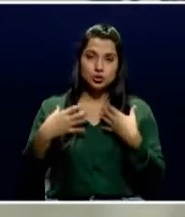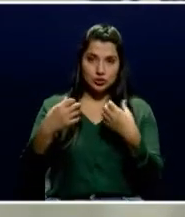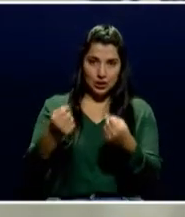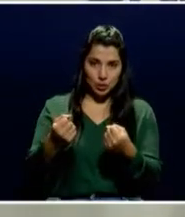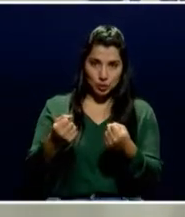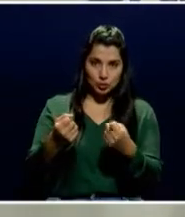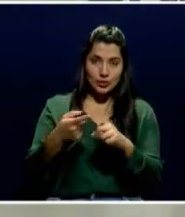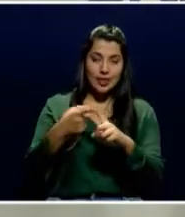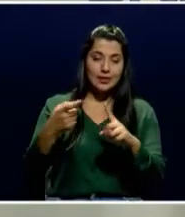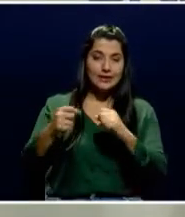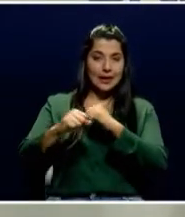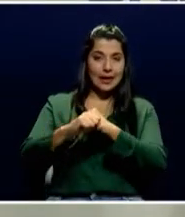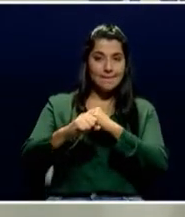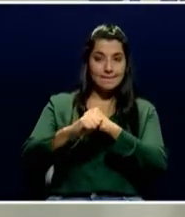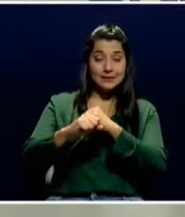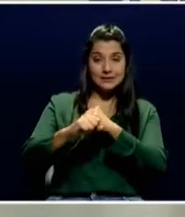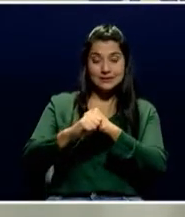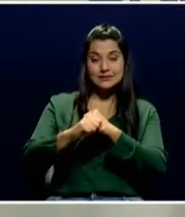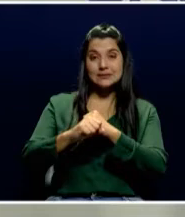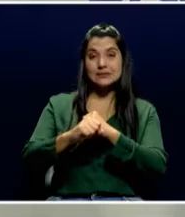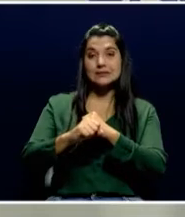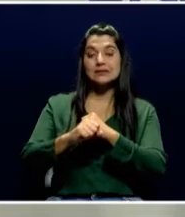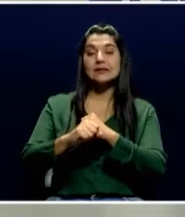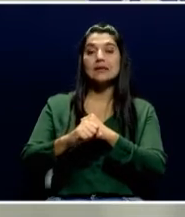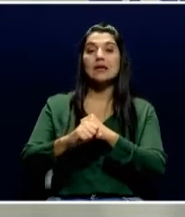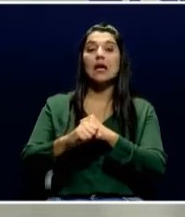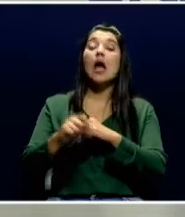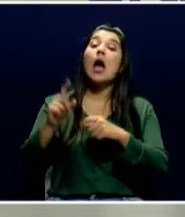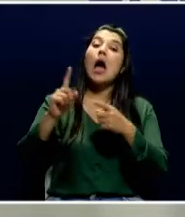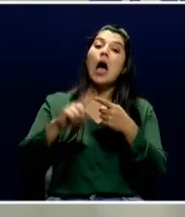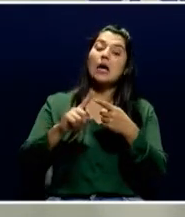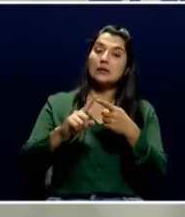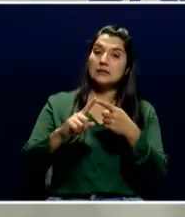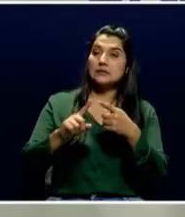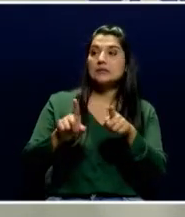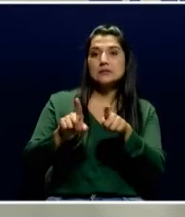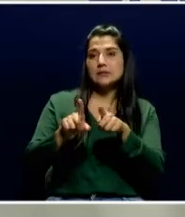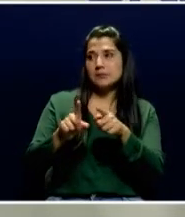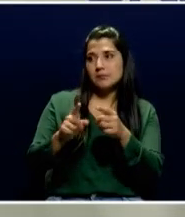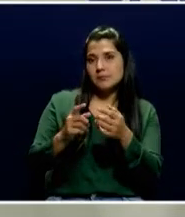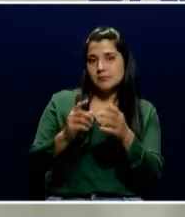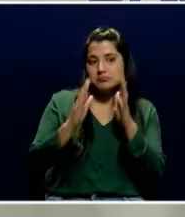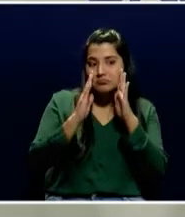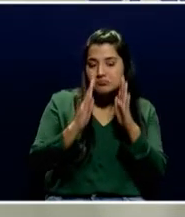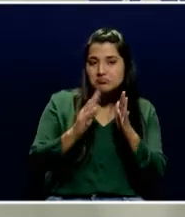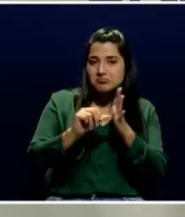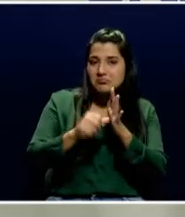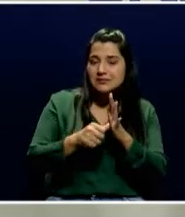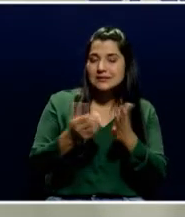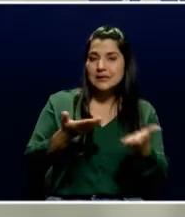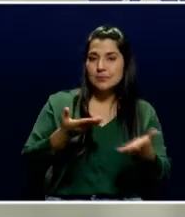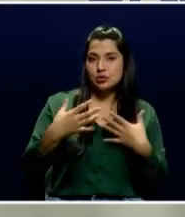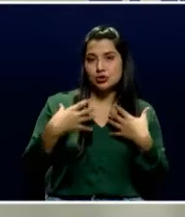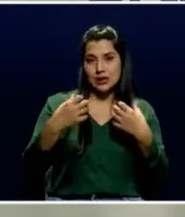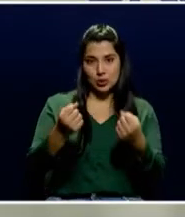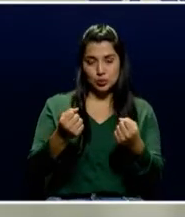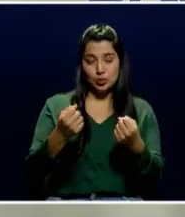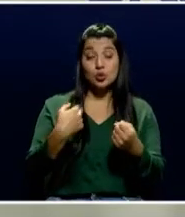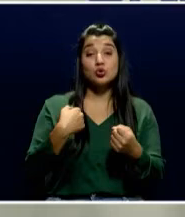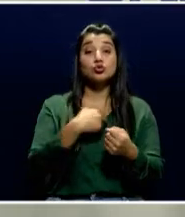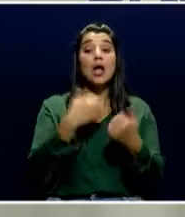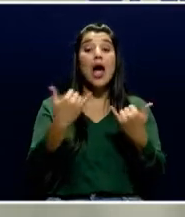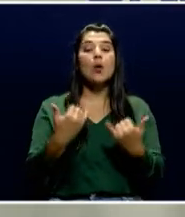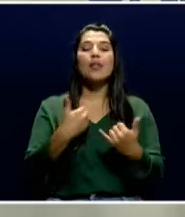las campañas de atención primaria hasta el reforzamiento de los servicios de salud. En este caso particular tenemos un